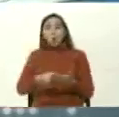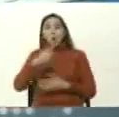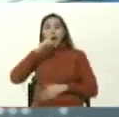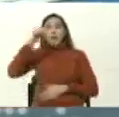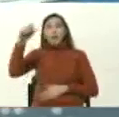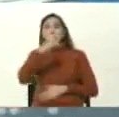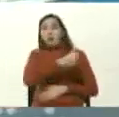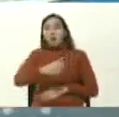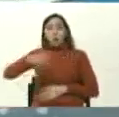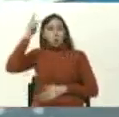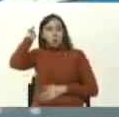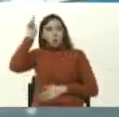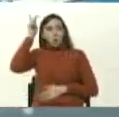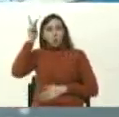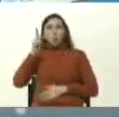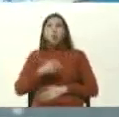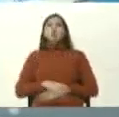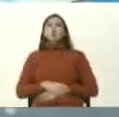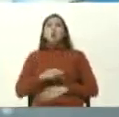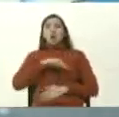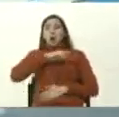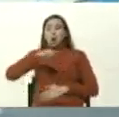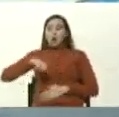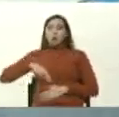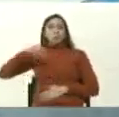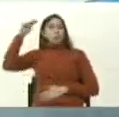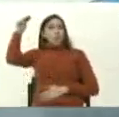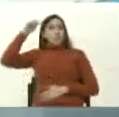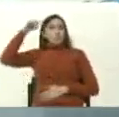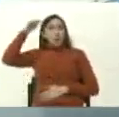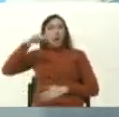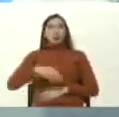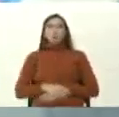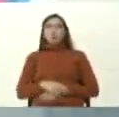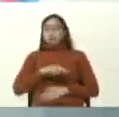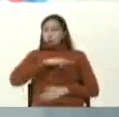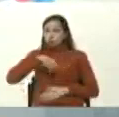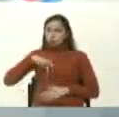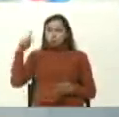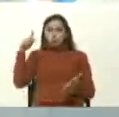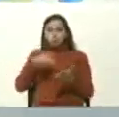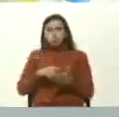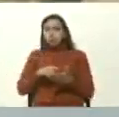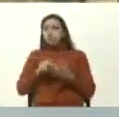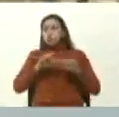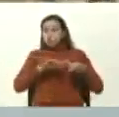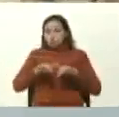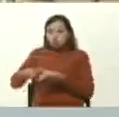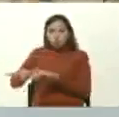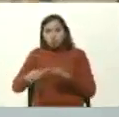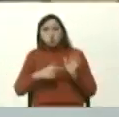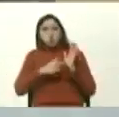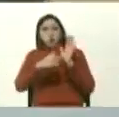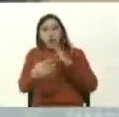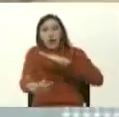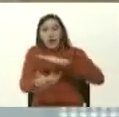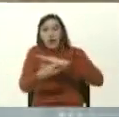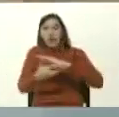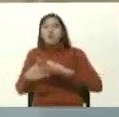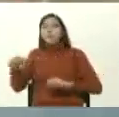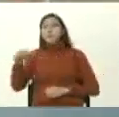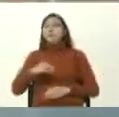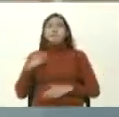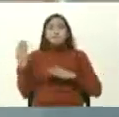nuestros maestros, maestras, a nuestros profesores. Bueno, aquí estamos en un laboratorio integral donde enseñamos a los niños